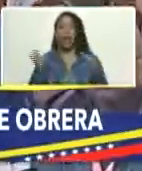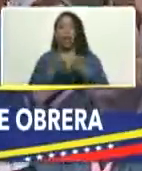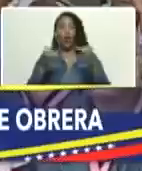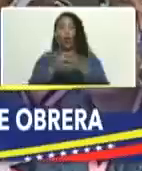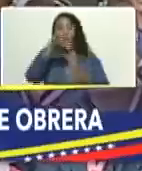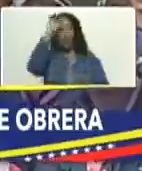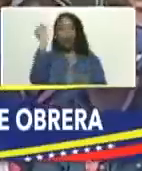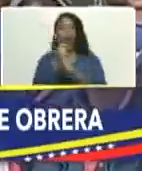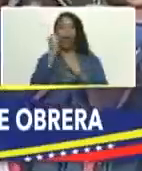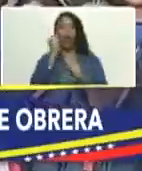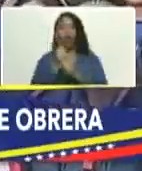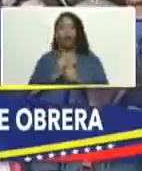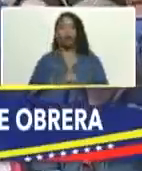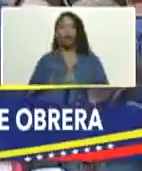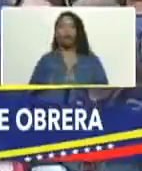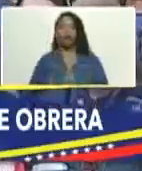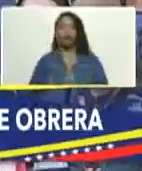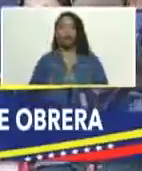obrera